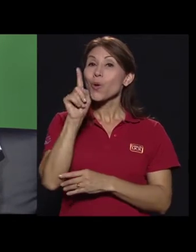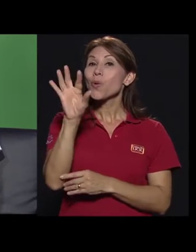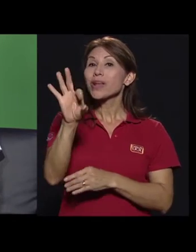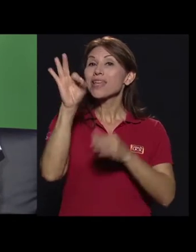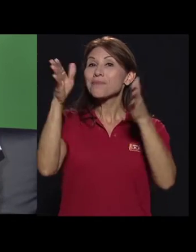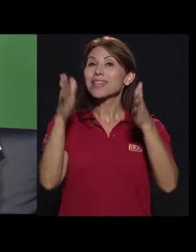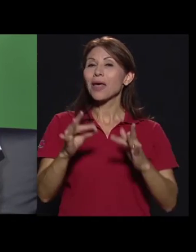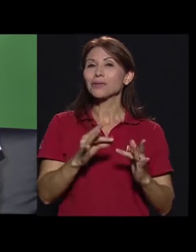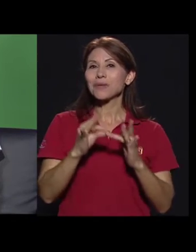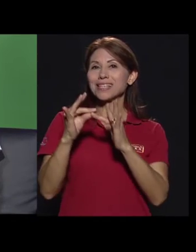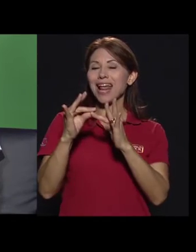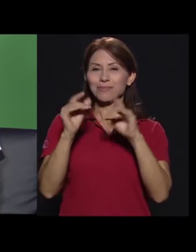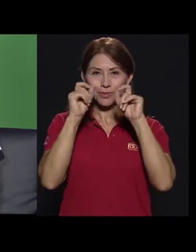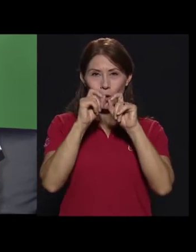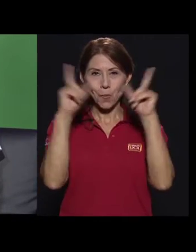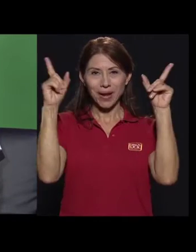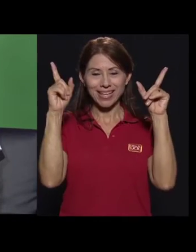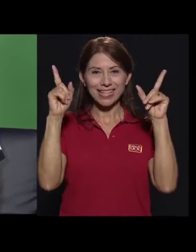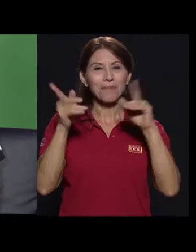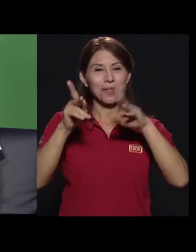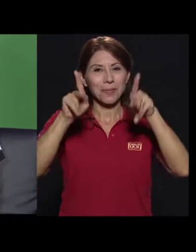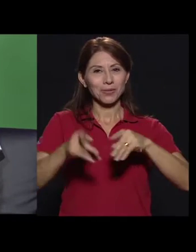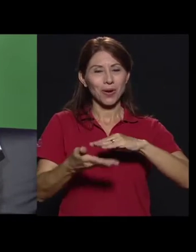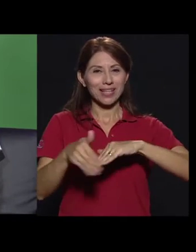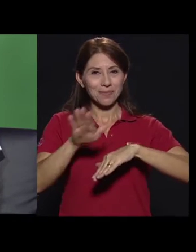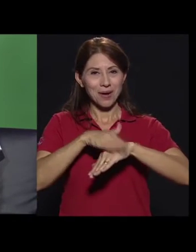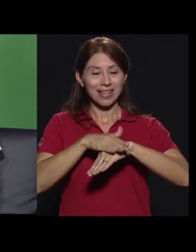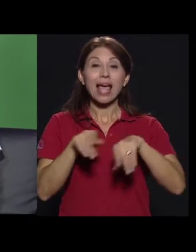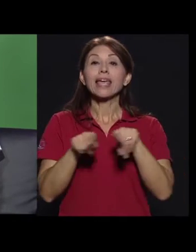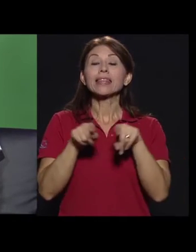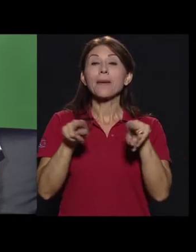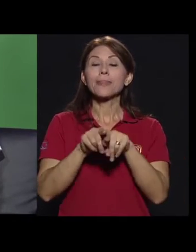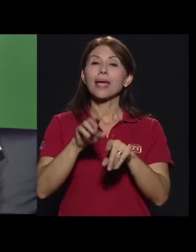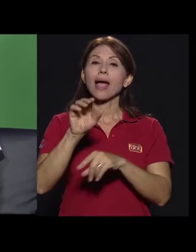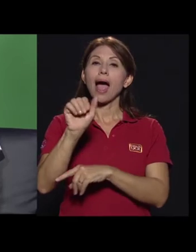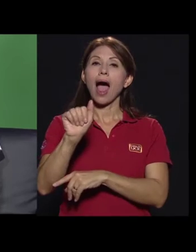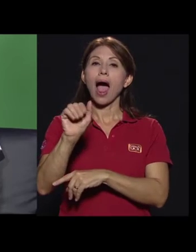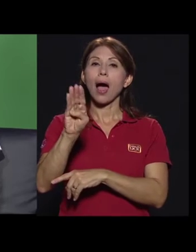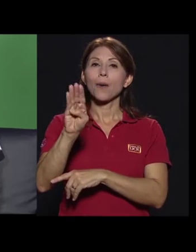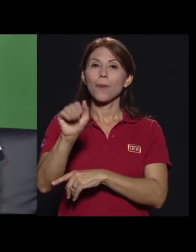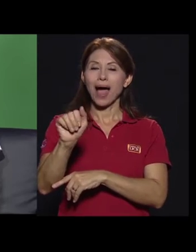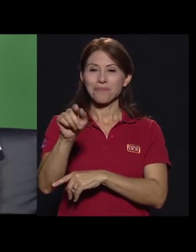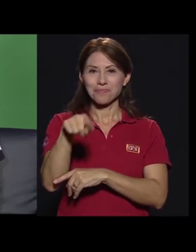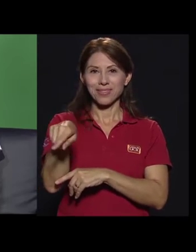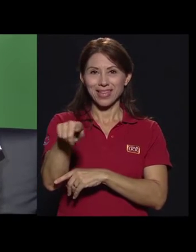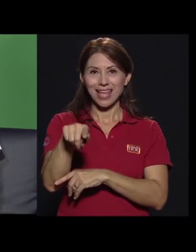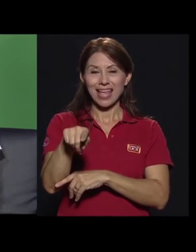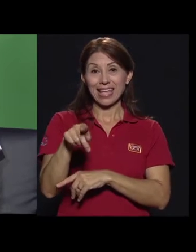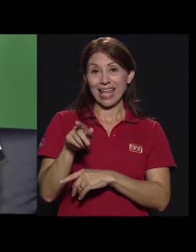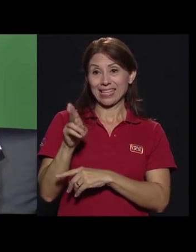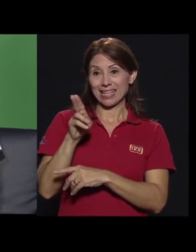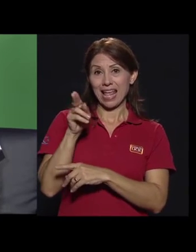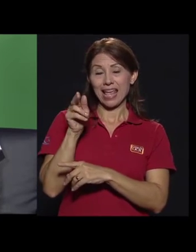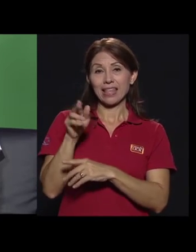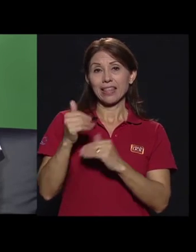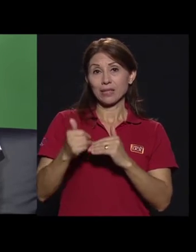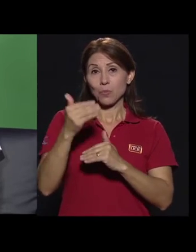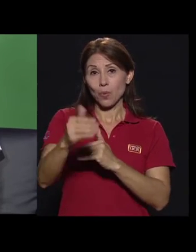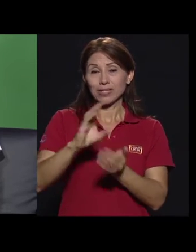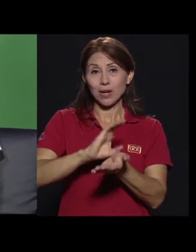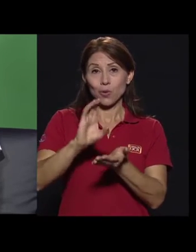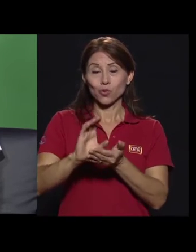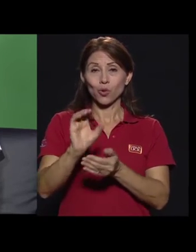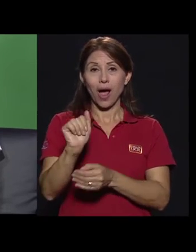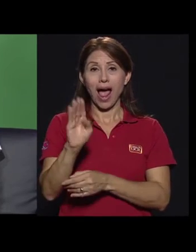sorpresa, ¿verdad? Que es un experto en este campo también, y en ABA, que es la misma que va a el curso después de ABA, que